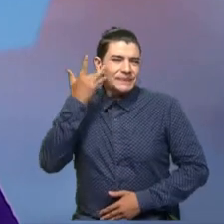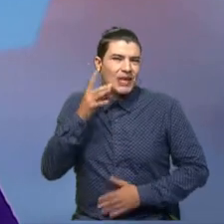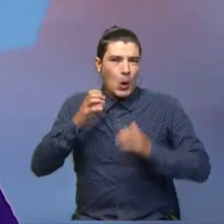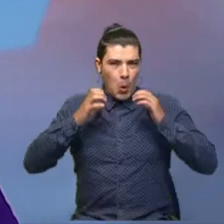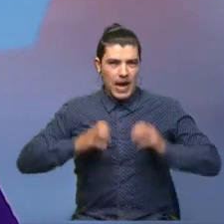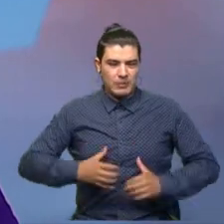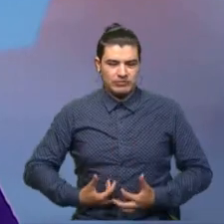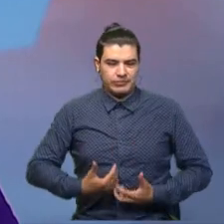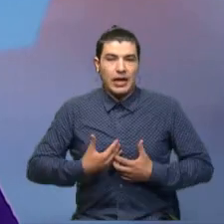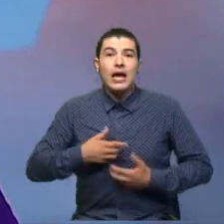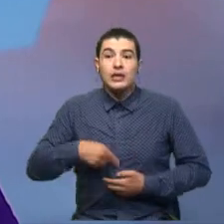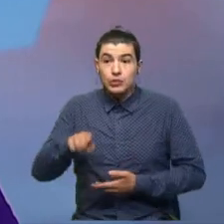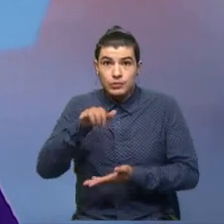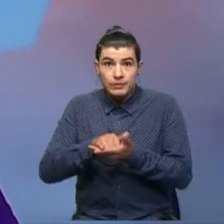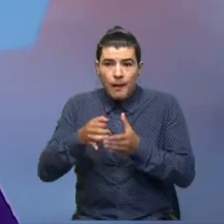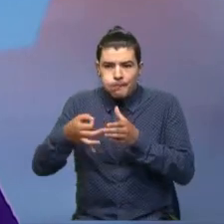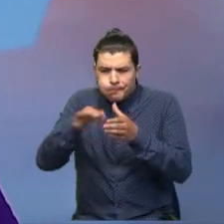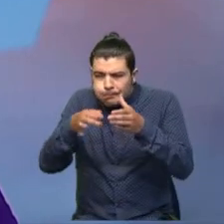esas bacterias, la bacteria que se ha logrado